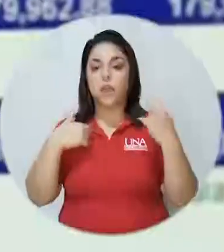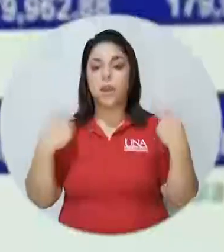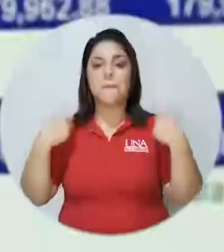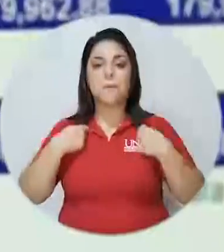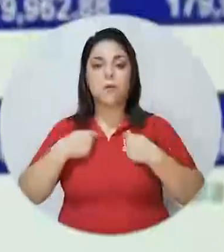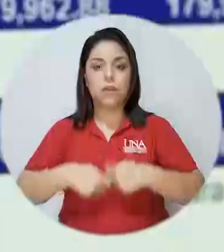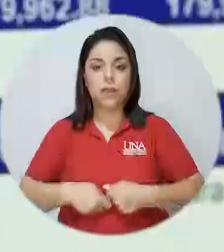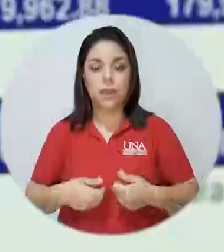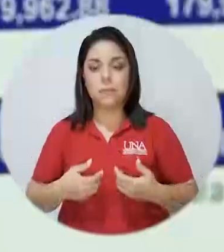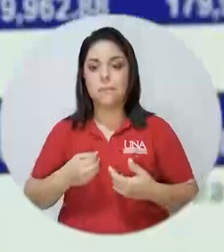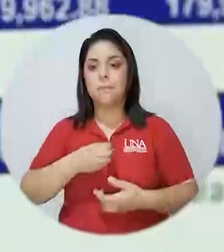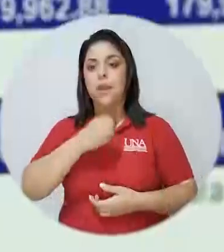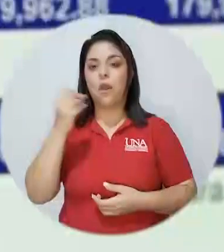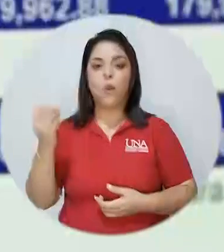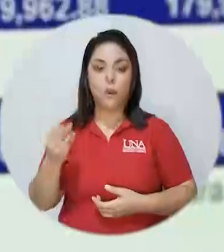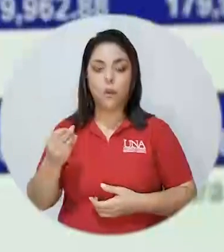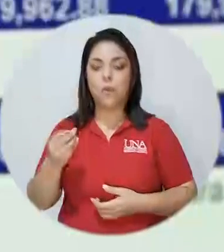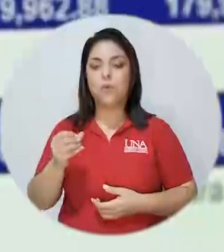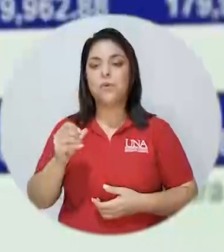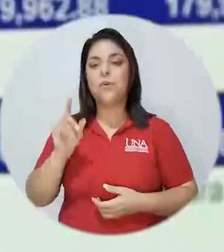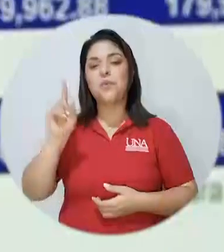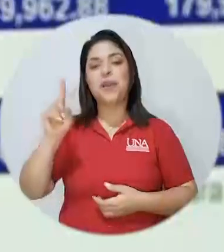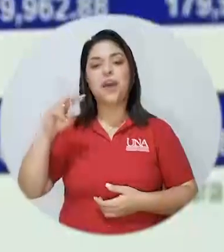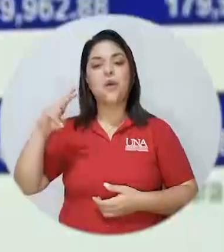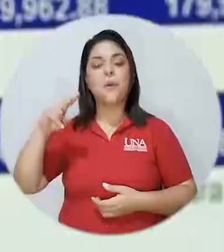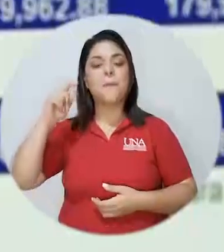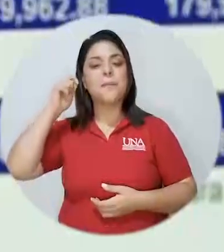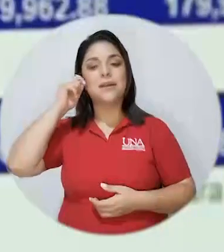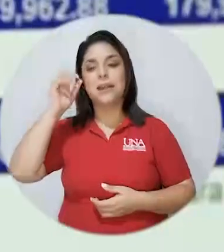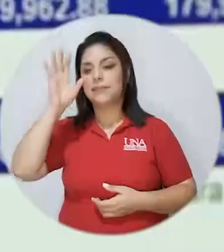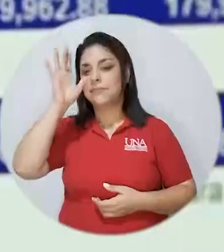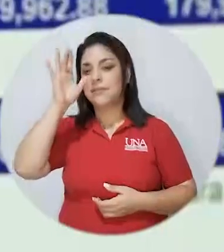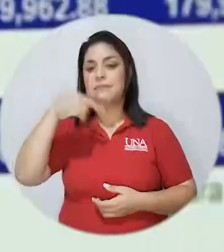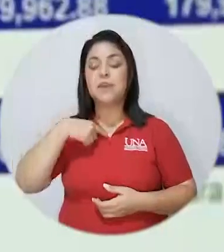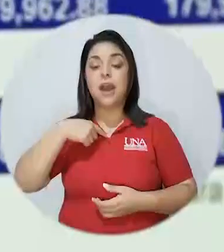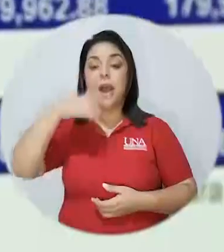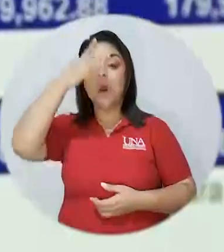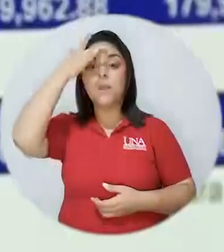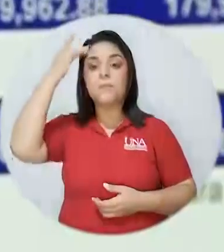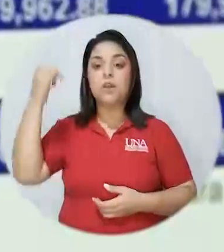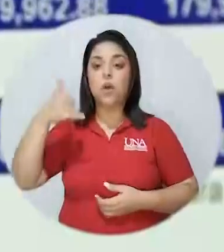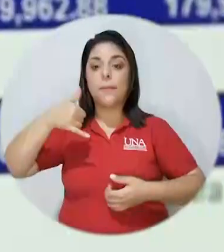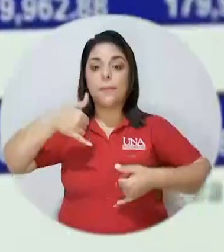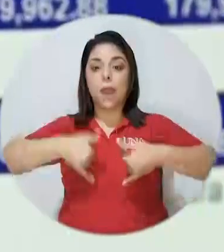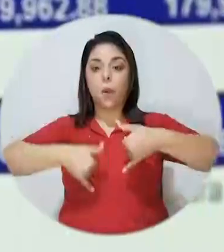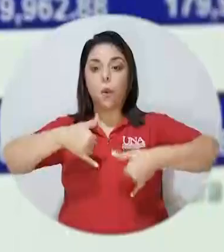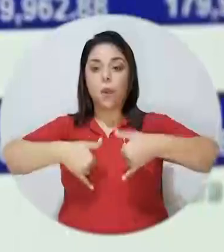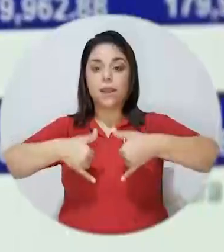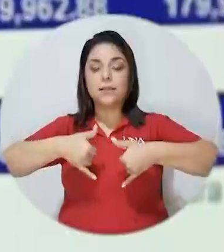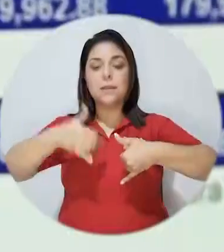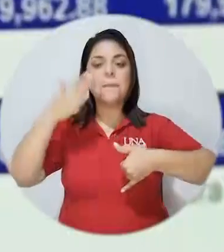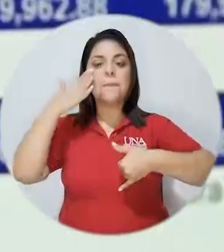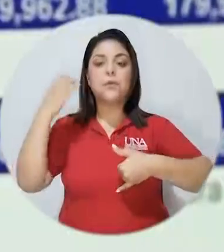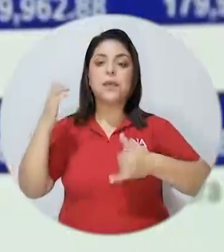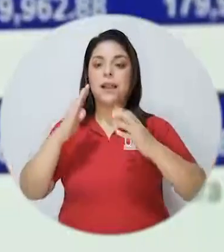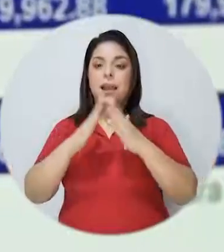qué ponerme. Más, una comedia, decía un día una compañera, se me olvidó ponerme tacones, porque en la casa se ponen zapatos